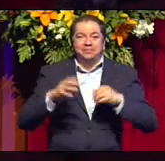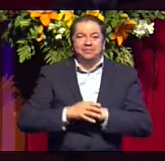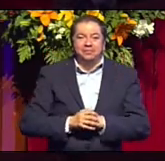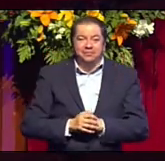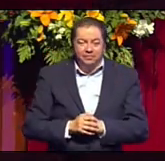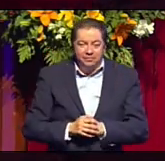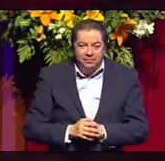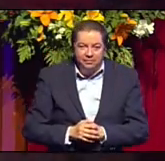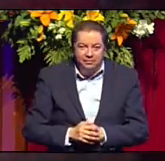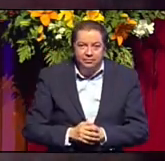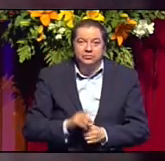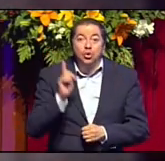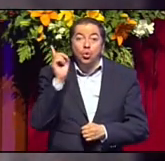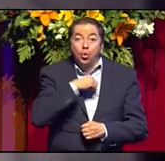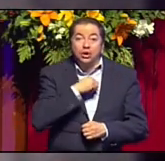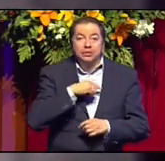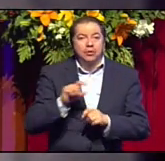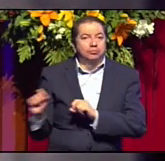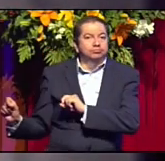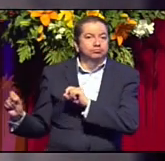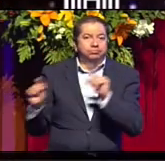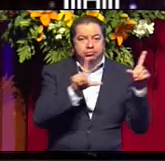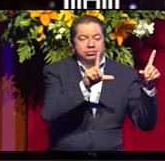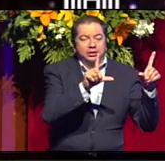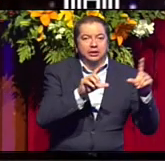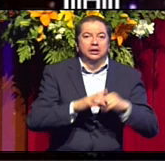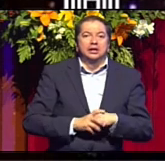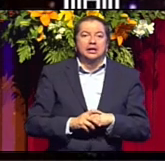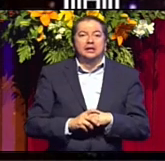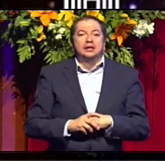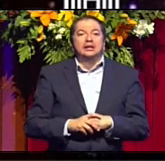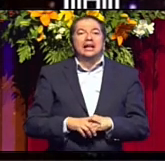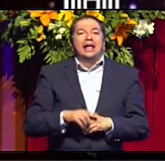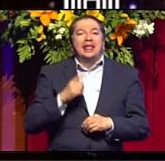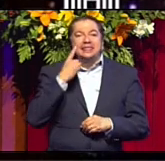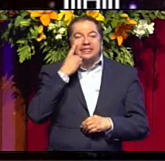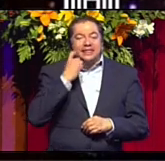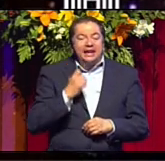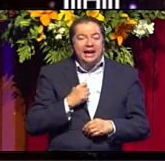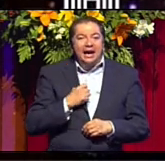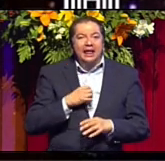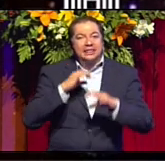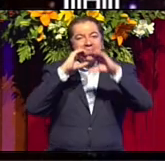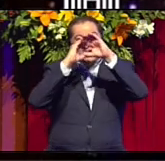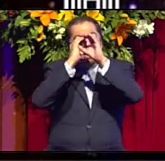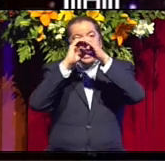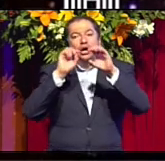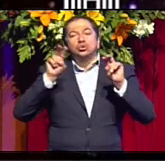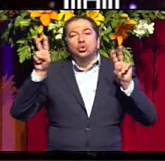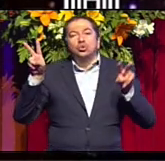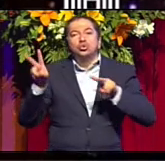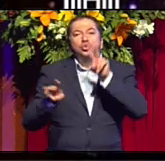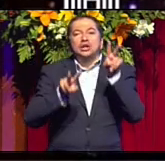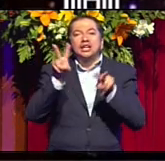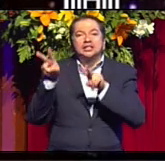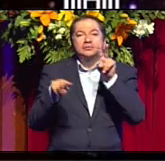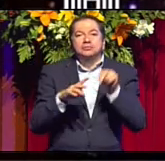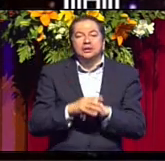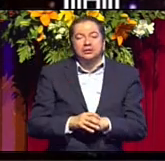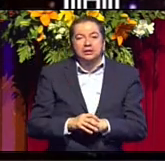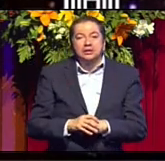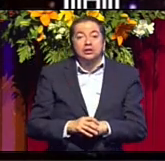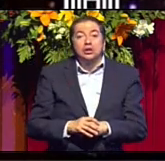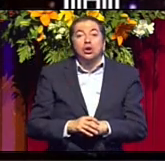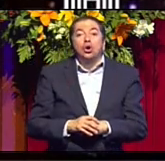Y nuestra última lámina habla de la Cumbre Mundial de Astroturismo. Otra locura. La OMT, la